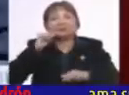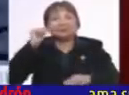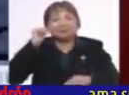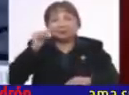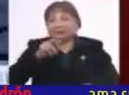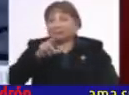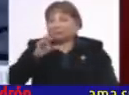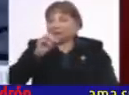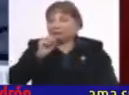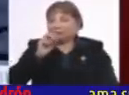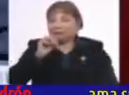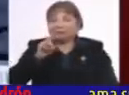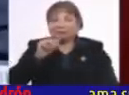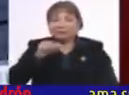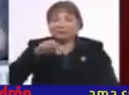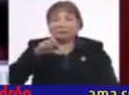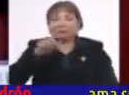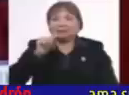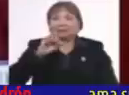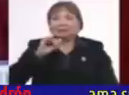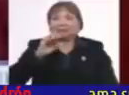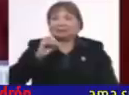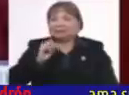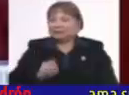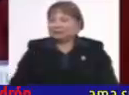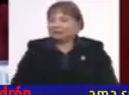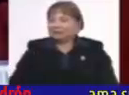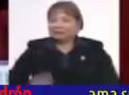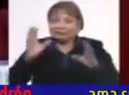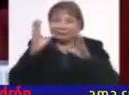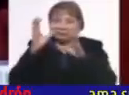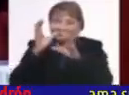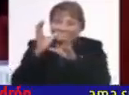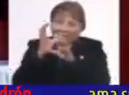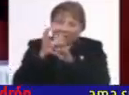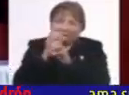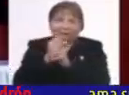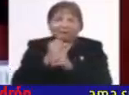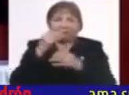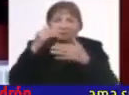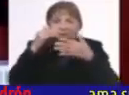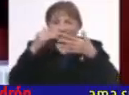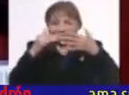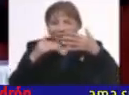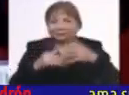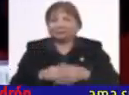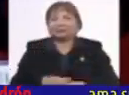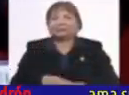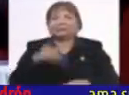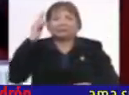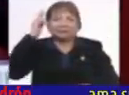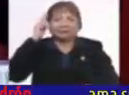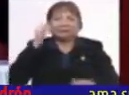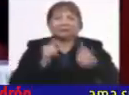de la señora rosa maría palacio donde hace un resumen vía bytes de las